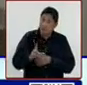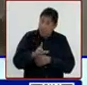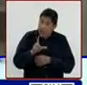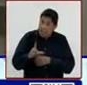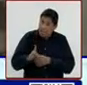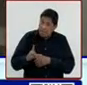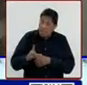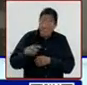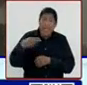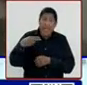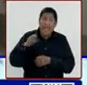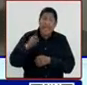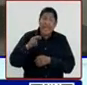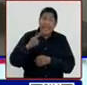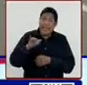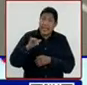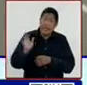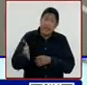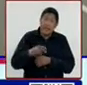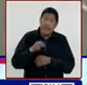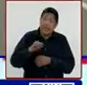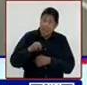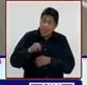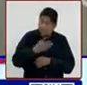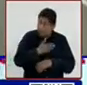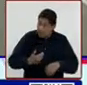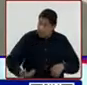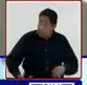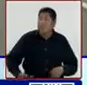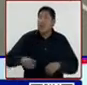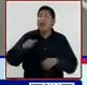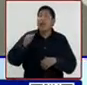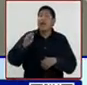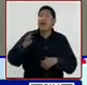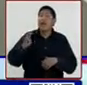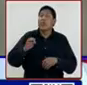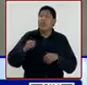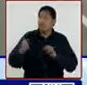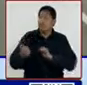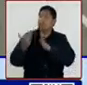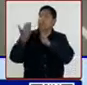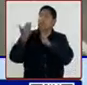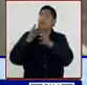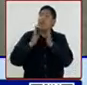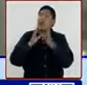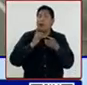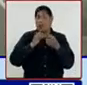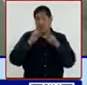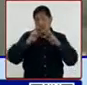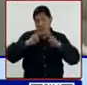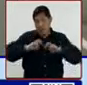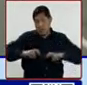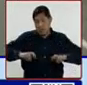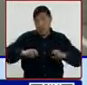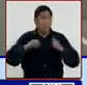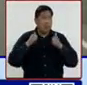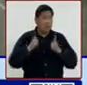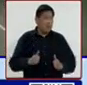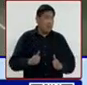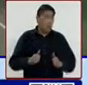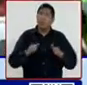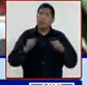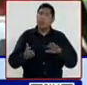lunes Henry Mina, presidente de la ABC, esté declarando una vez más en lo que respecta a la investigación de este caso. Bueno, ya